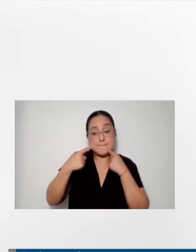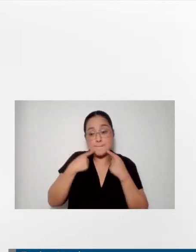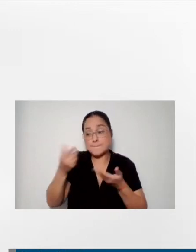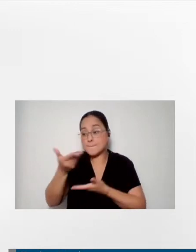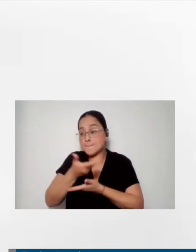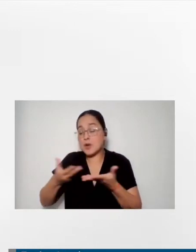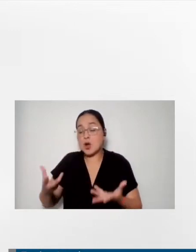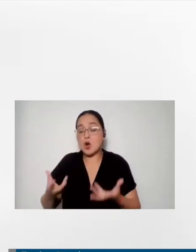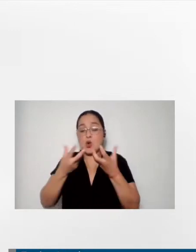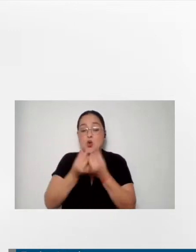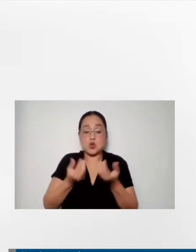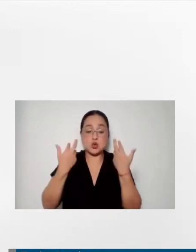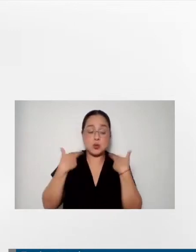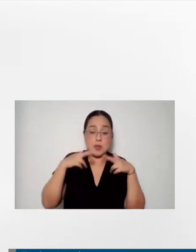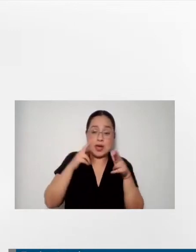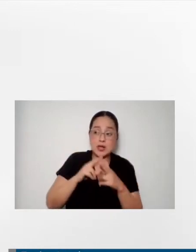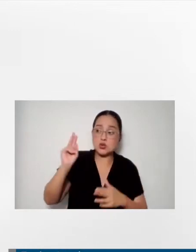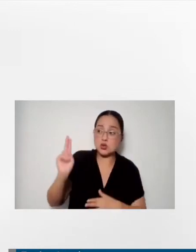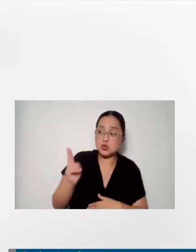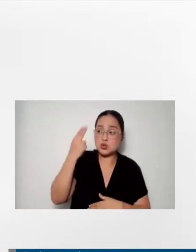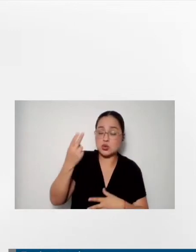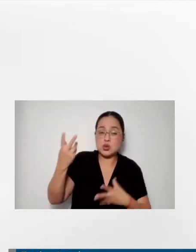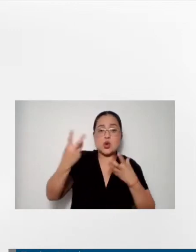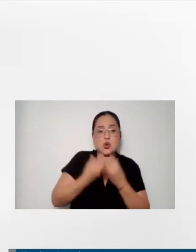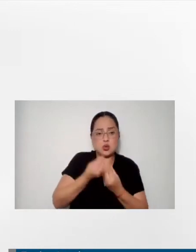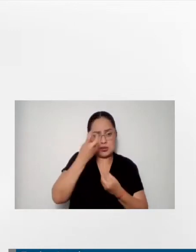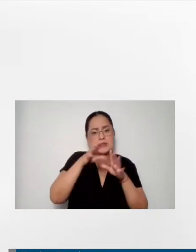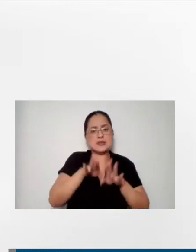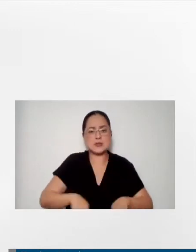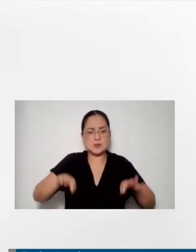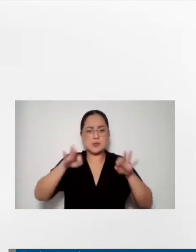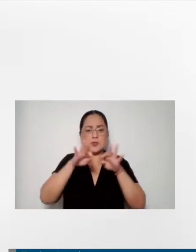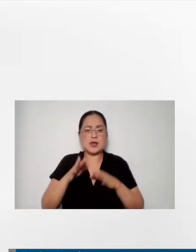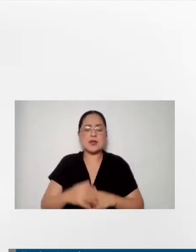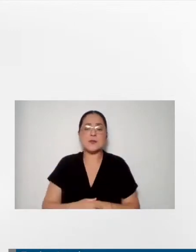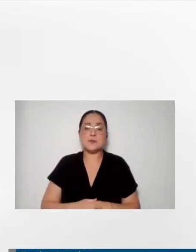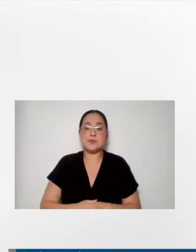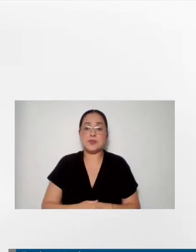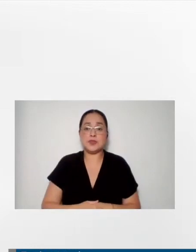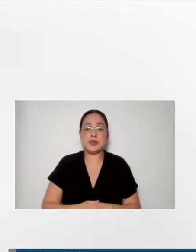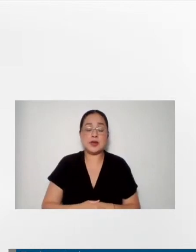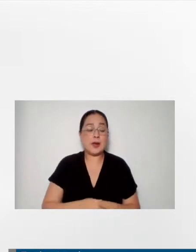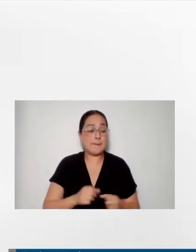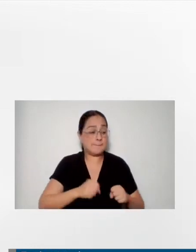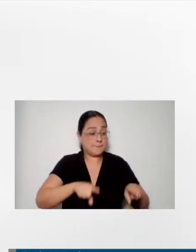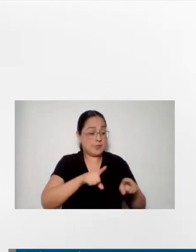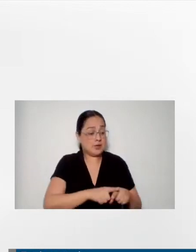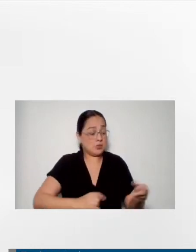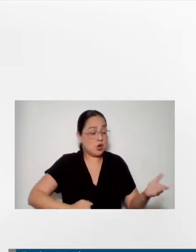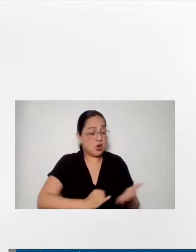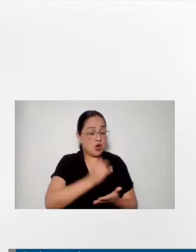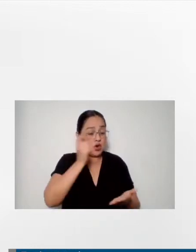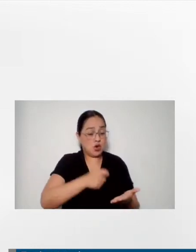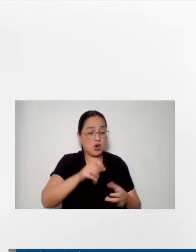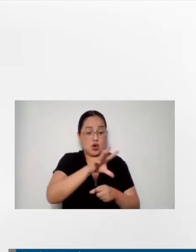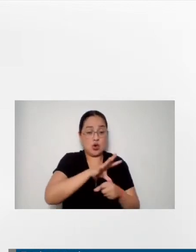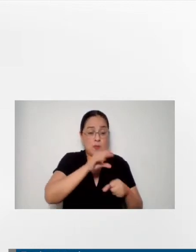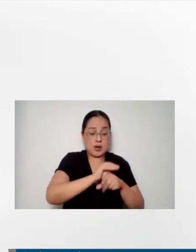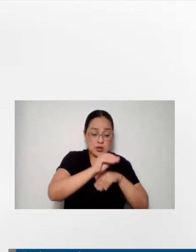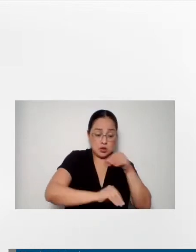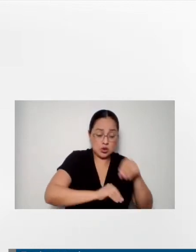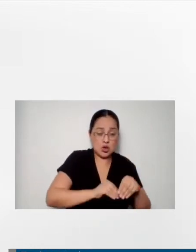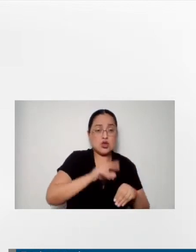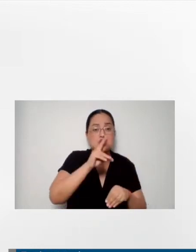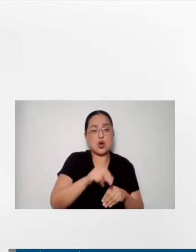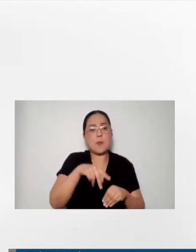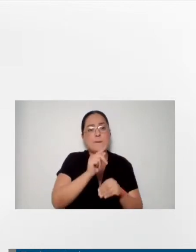jurisprudencia con la academia, creo que sería muy importante. Y claro, los cuadernos de jurisprudencia no son las sentencias, pero son una manera de